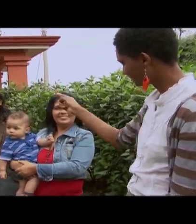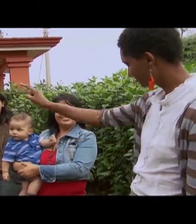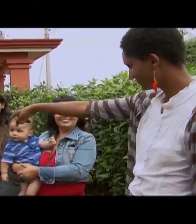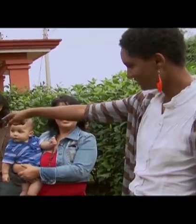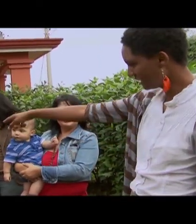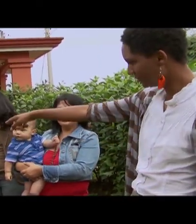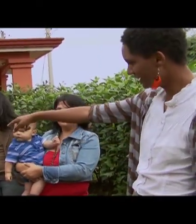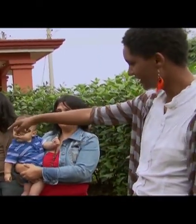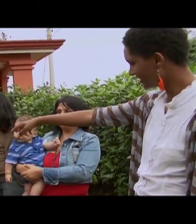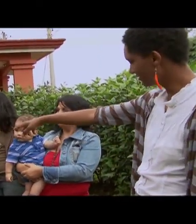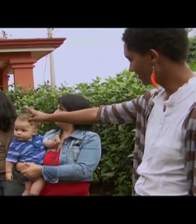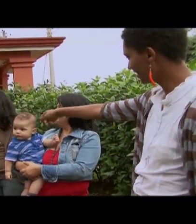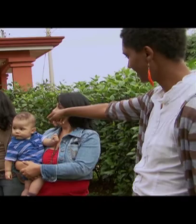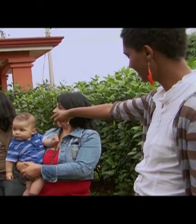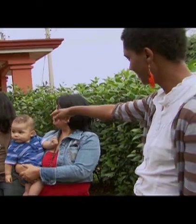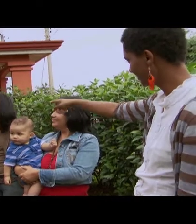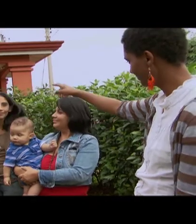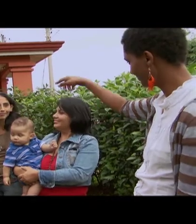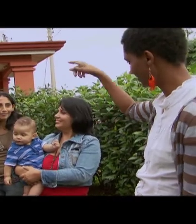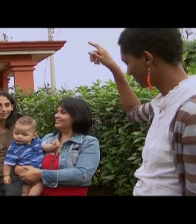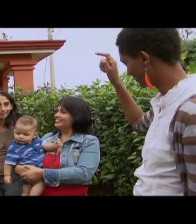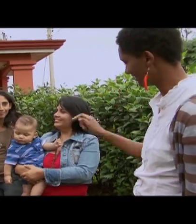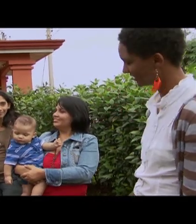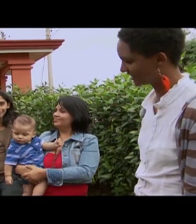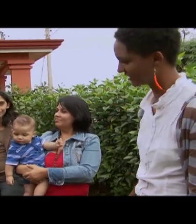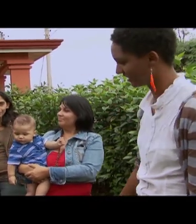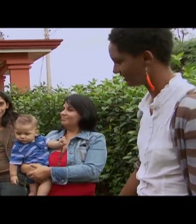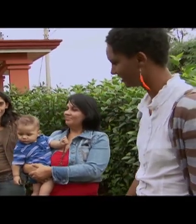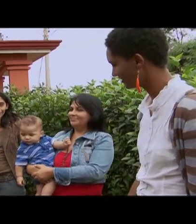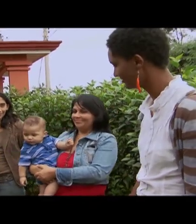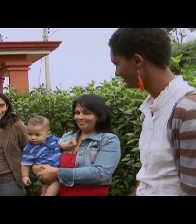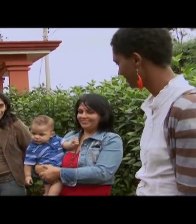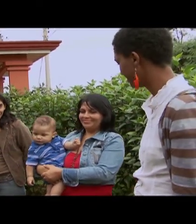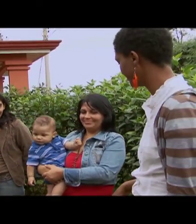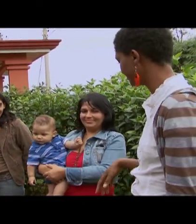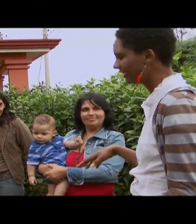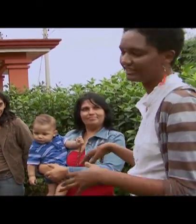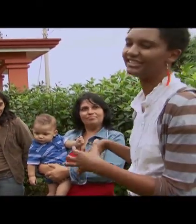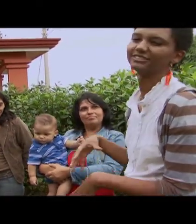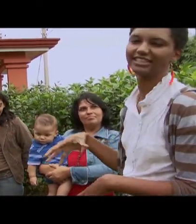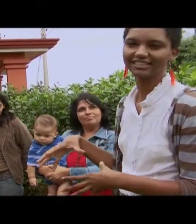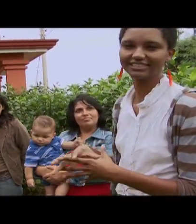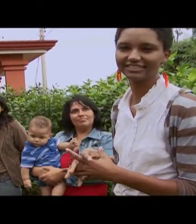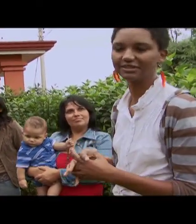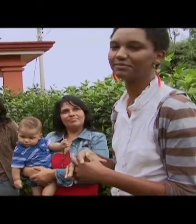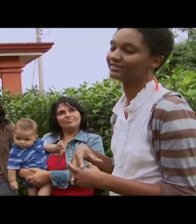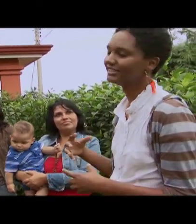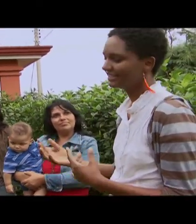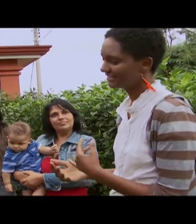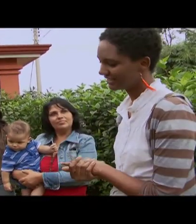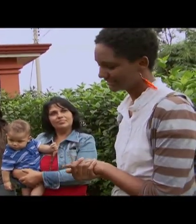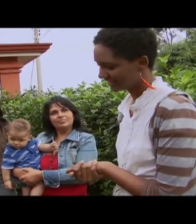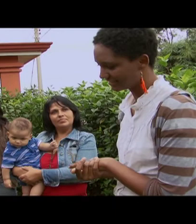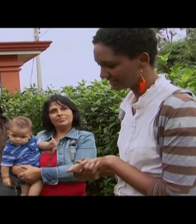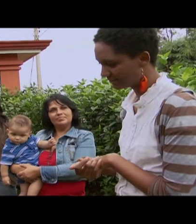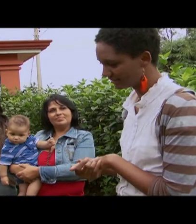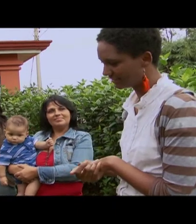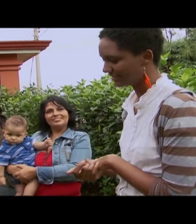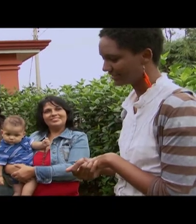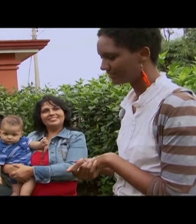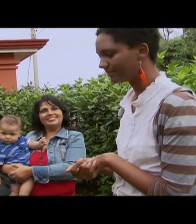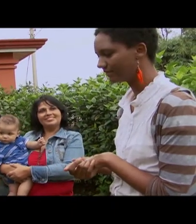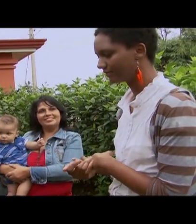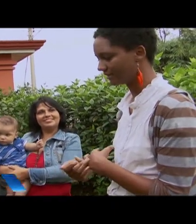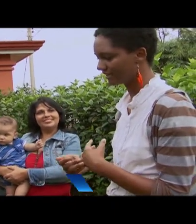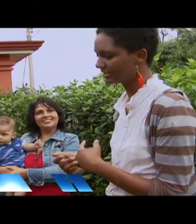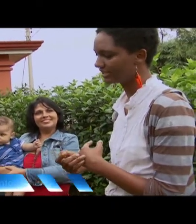mayor. Vicky es la segunda. Y Monse, que es la tercera. Y las hubiera caracterizado, pero es que las características más